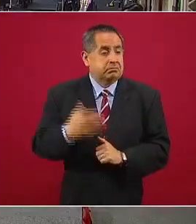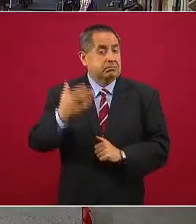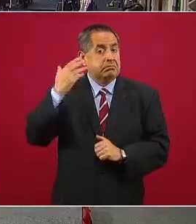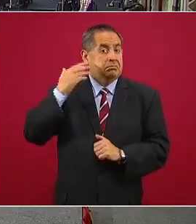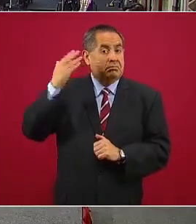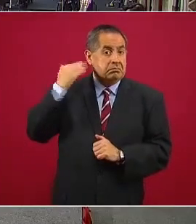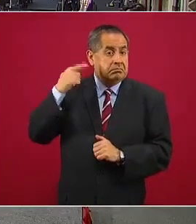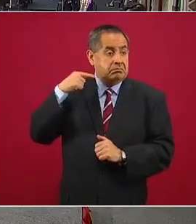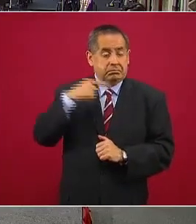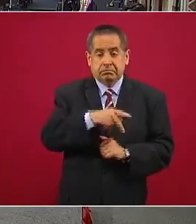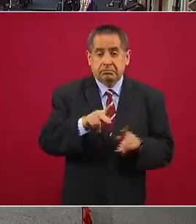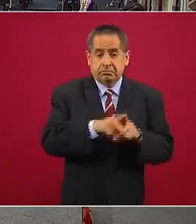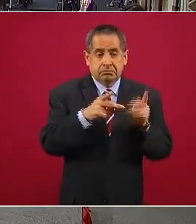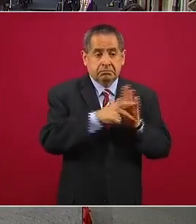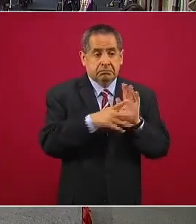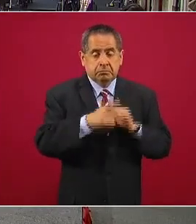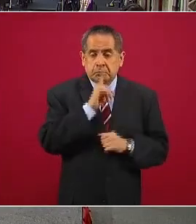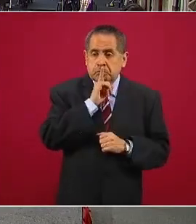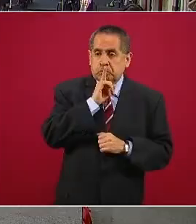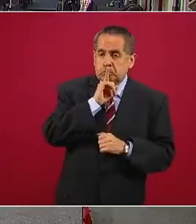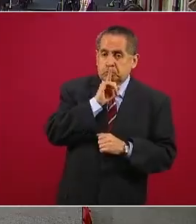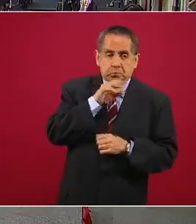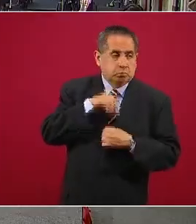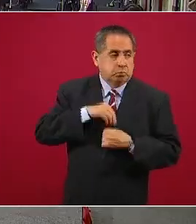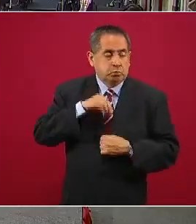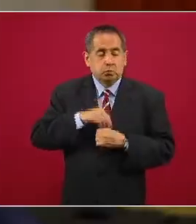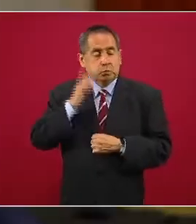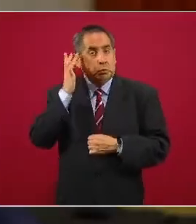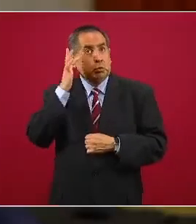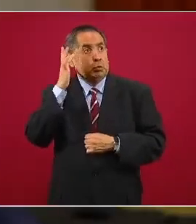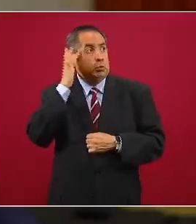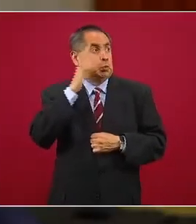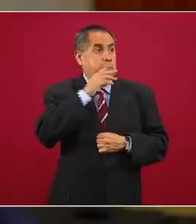Antes callaban todo,